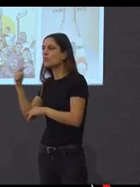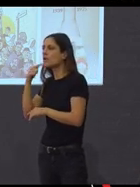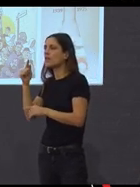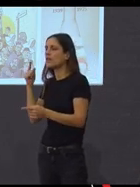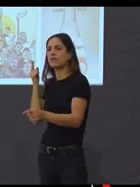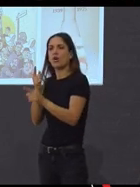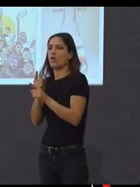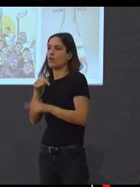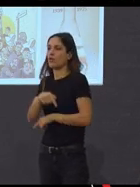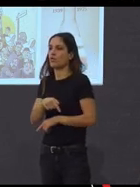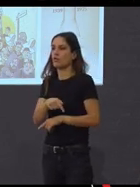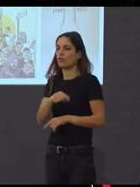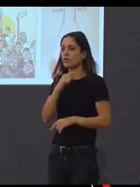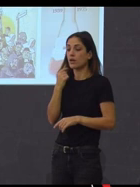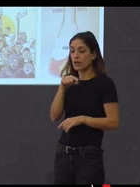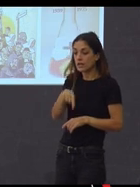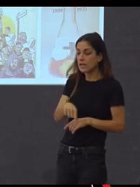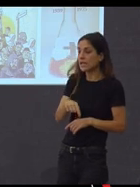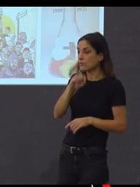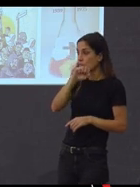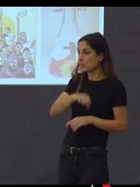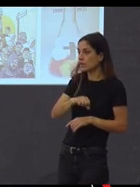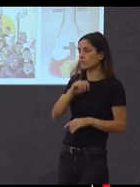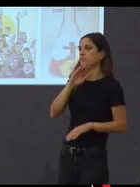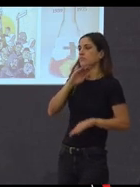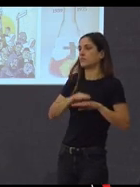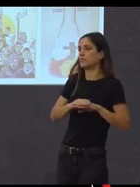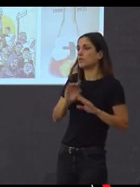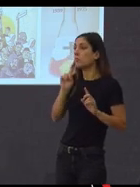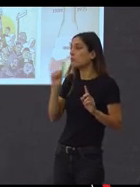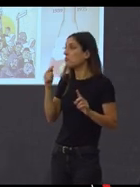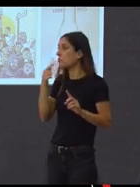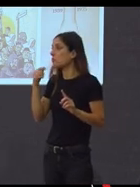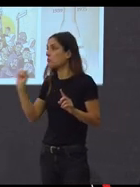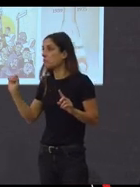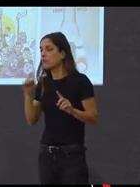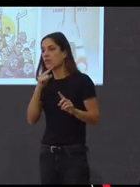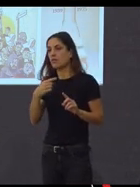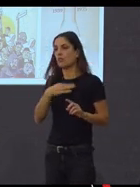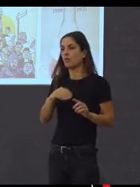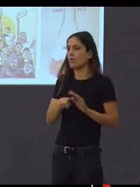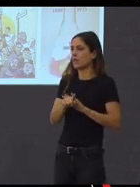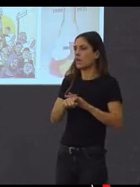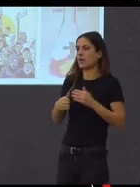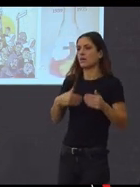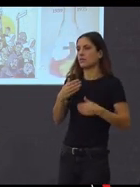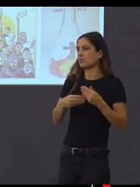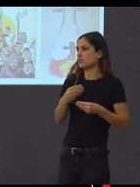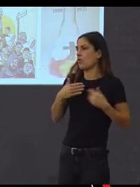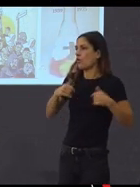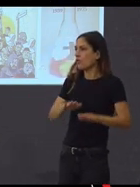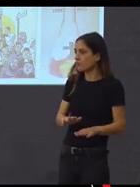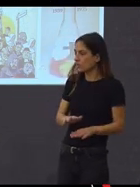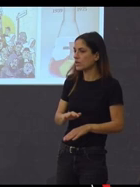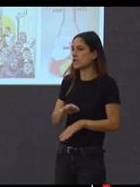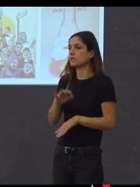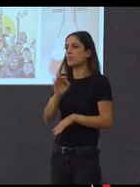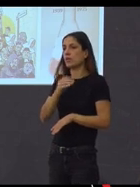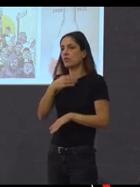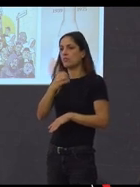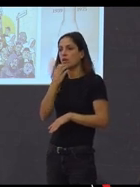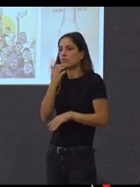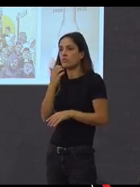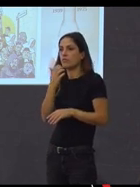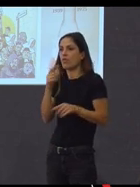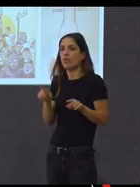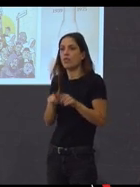bispo de Santiago, aunque de Santiago chame ser arcebispo, e simbólicamente ese é un bispo moi importante, pero a decisión é do bispo de Tui, e o mesmo de Ourense ou de Lugo,